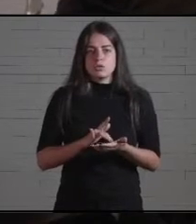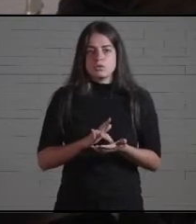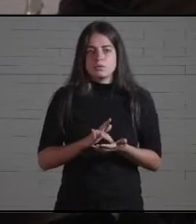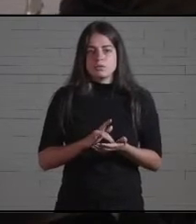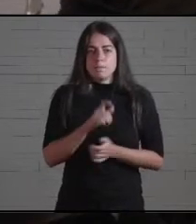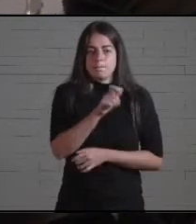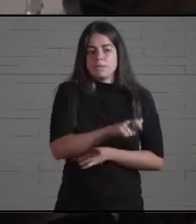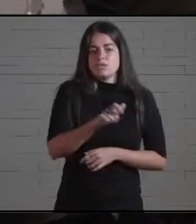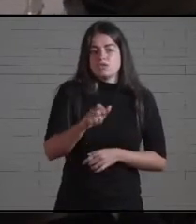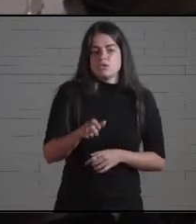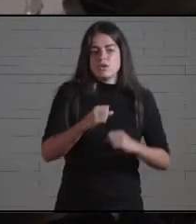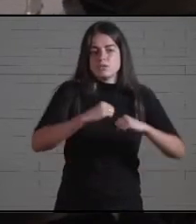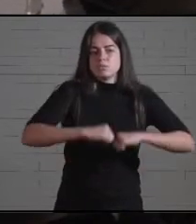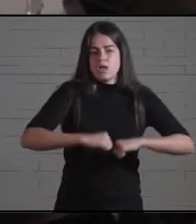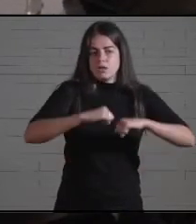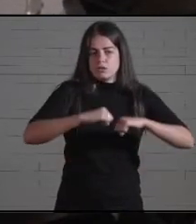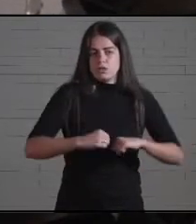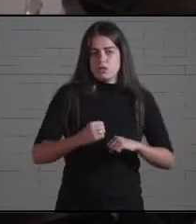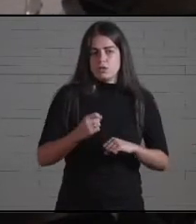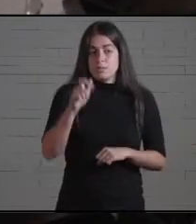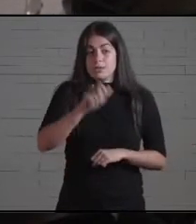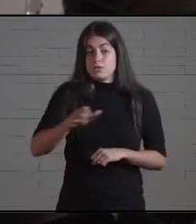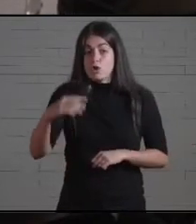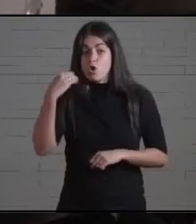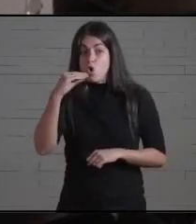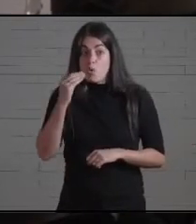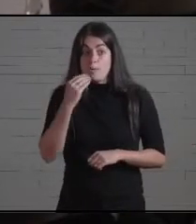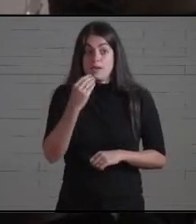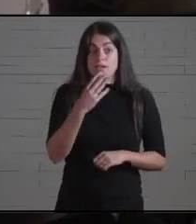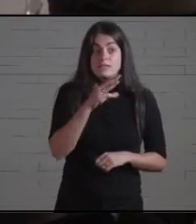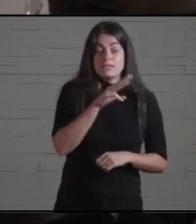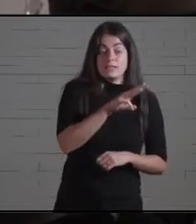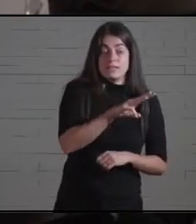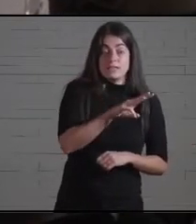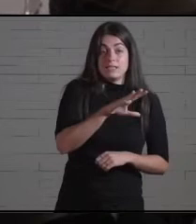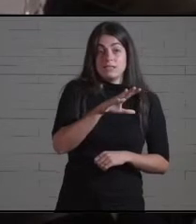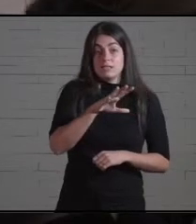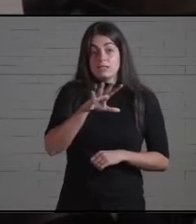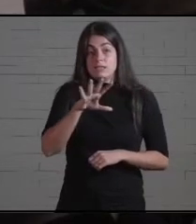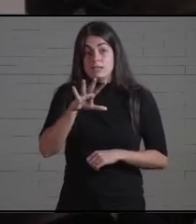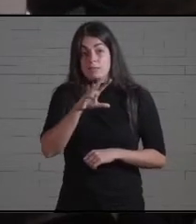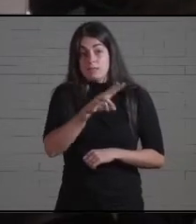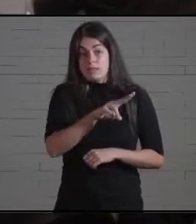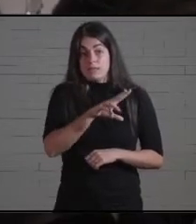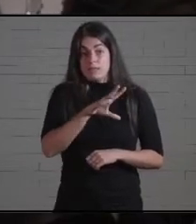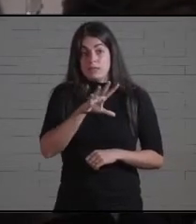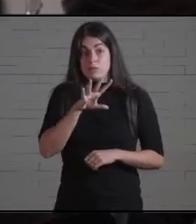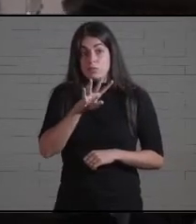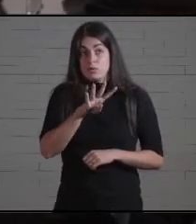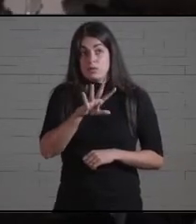personas mayores. Los jóvenes de 25 a 34 años, comparado con los de 45